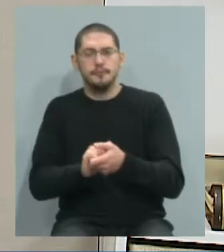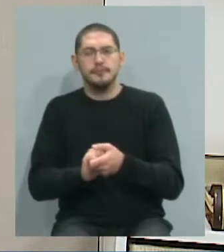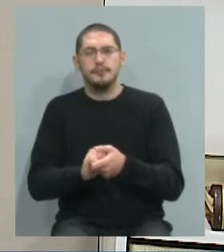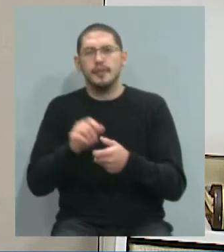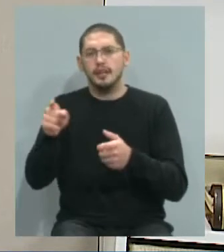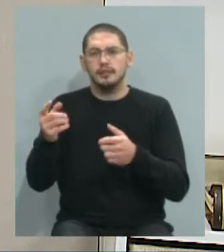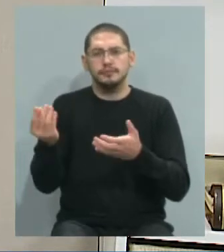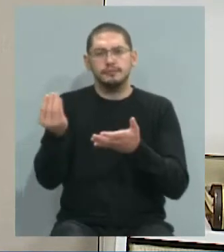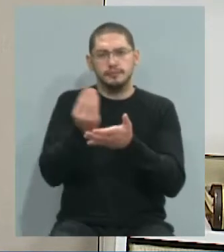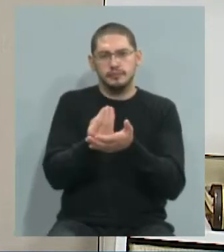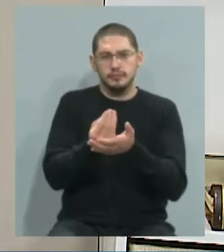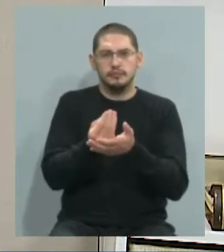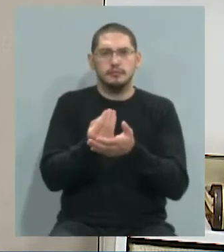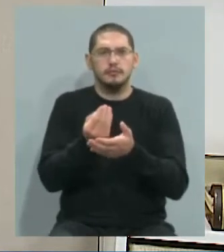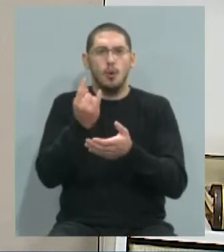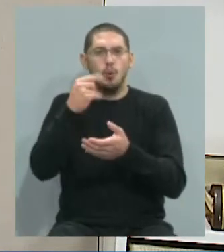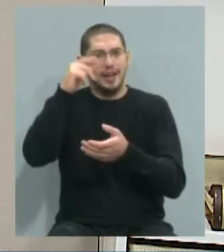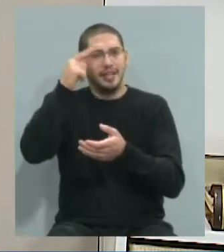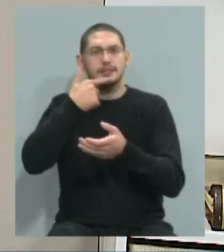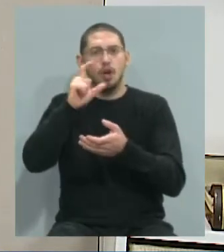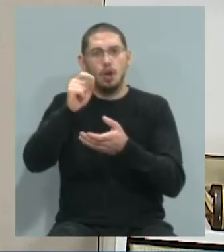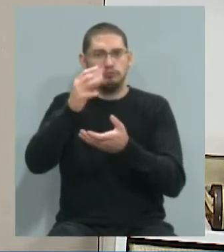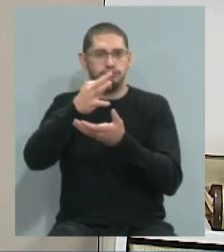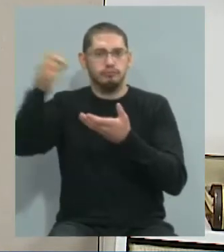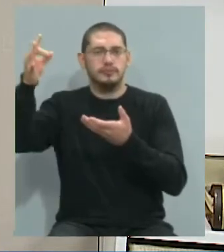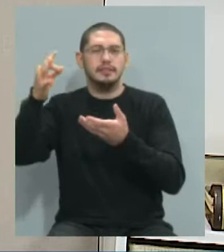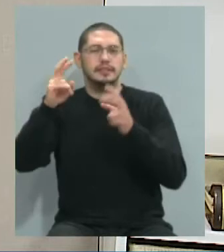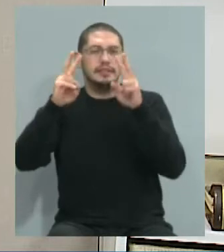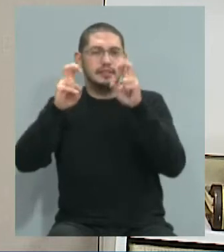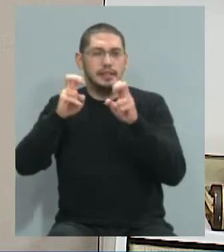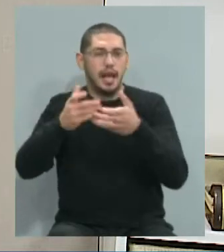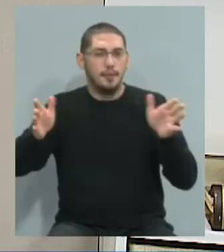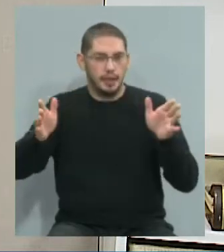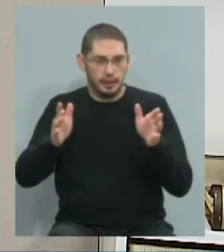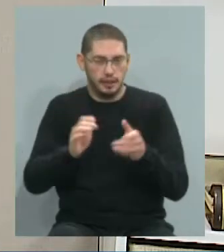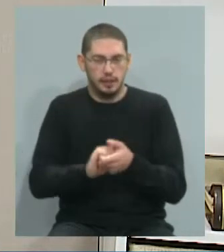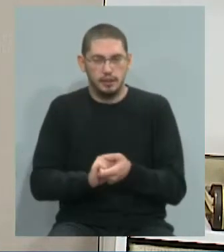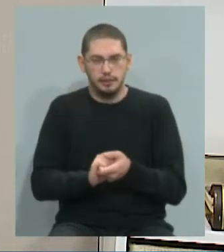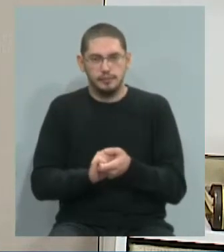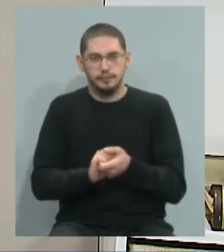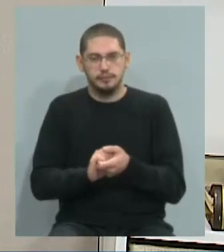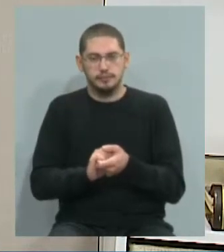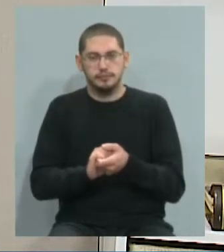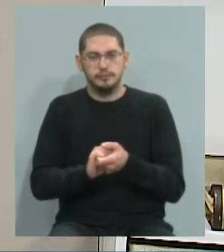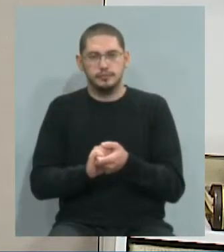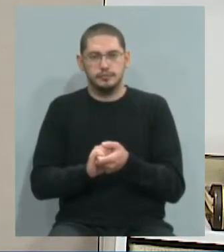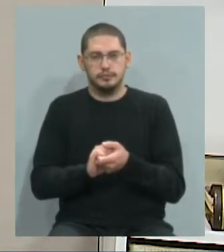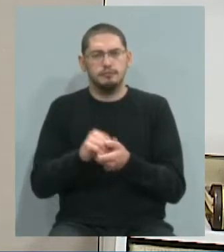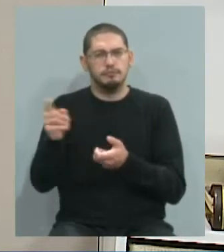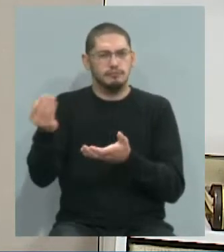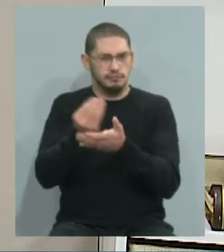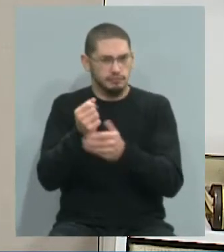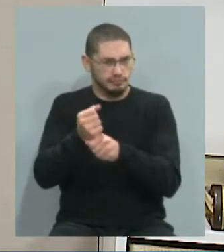como miembro consultivo de la UNESCO para la ciencia abierta. Sin duda, queremos saber cuál va a ser el